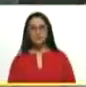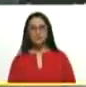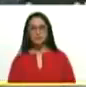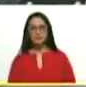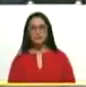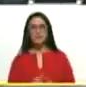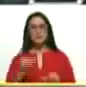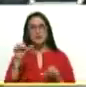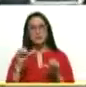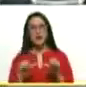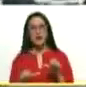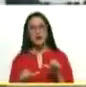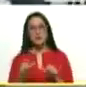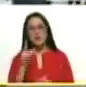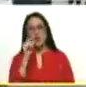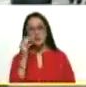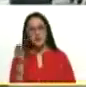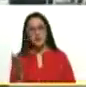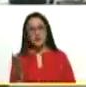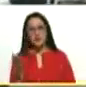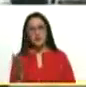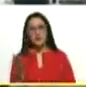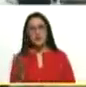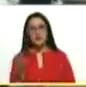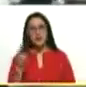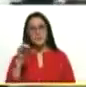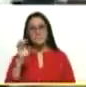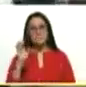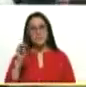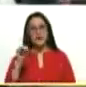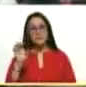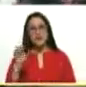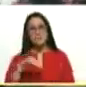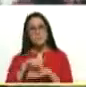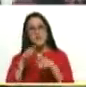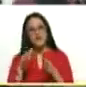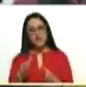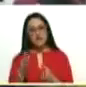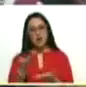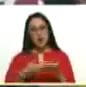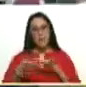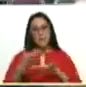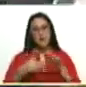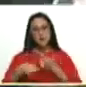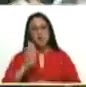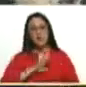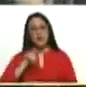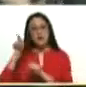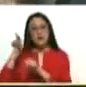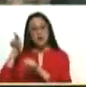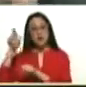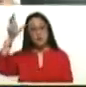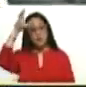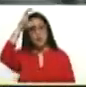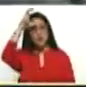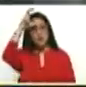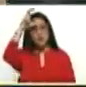Palabras del excelentísimo señor Mehmet Muş, ministro de Comercio de la República de Turquía.